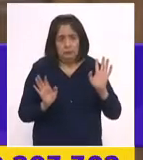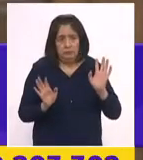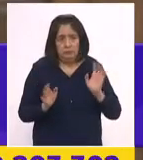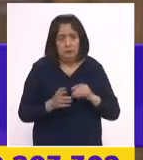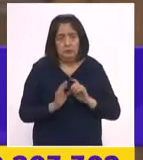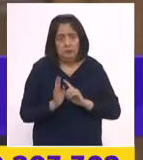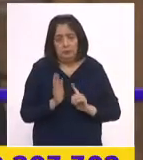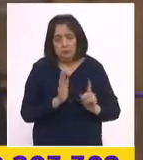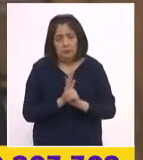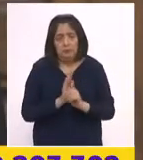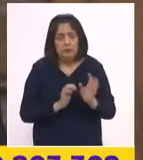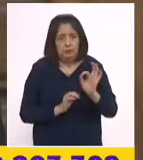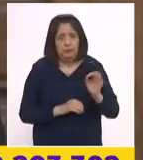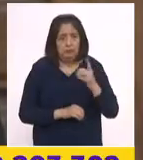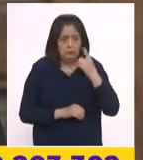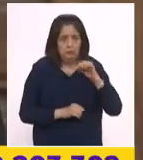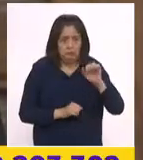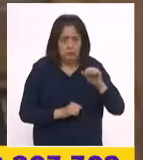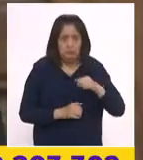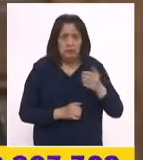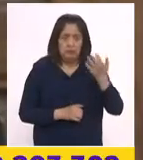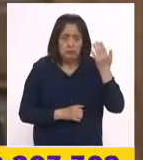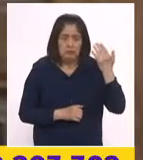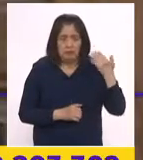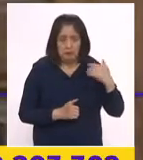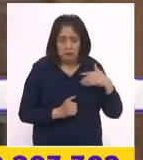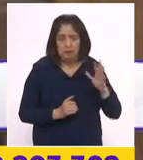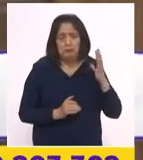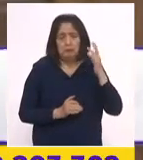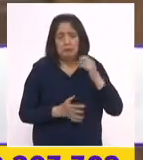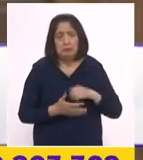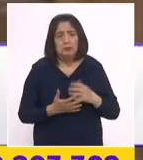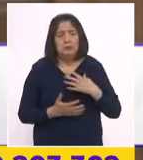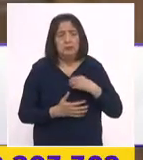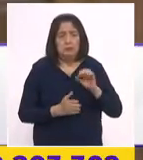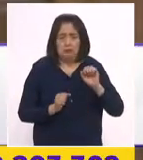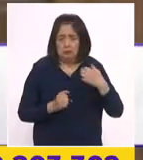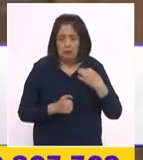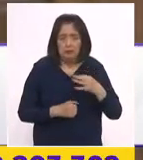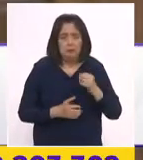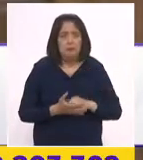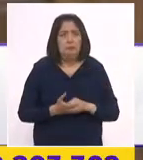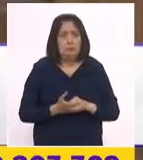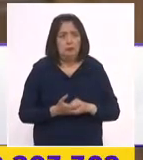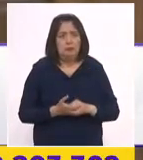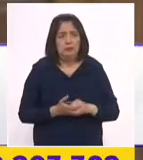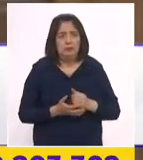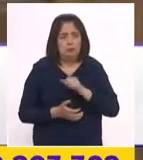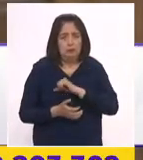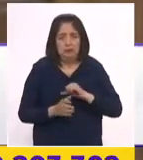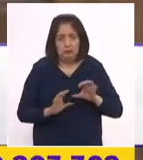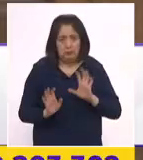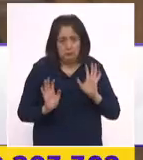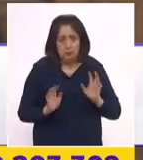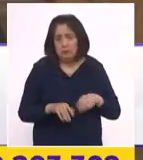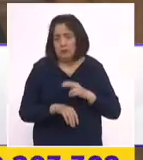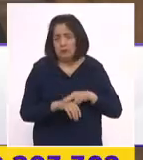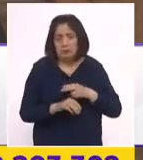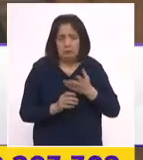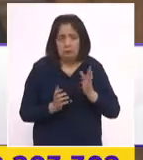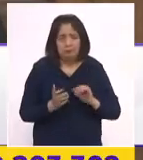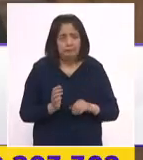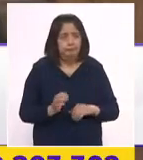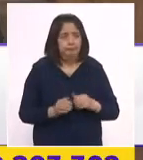de privilegio. Soy un hombre que tengo un recorrido y a la edad que tengo siempre me he conducido con una actitud espontánea,